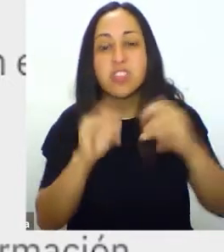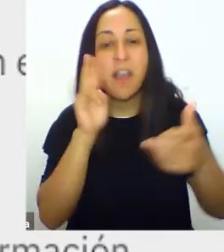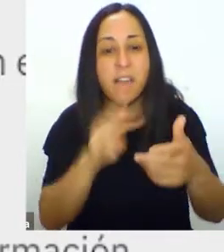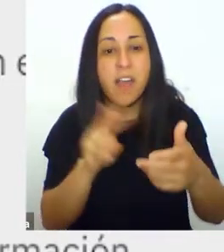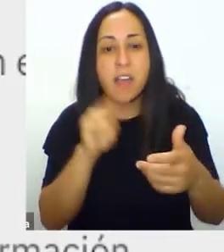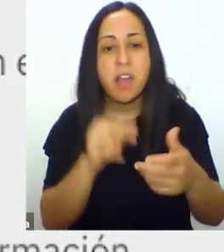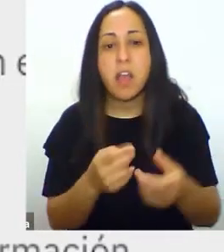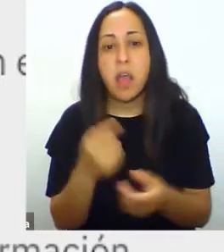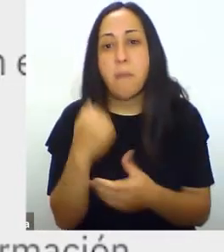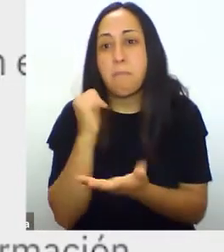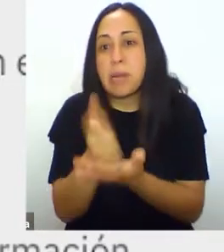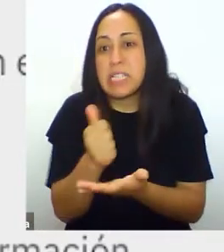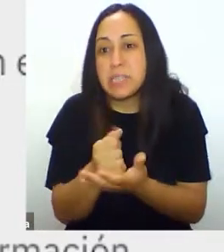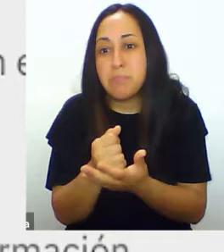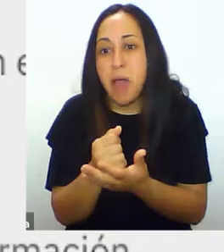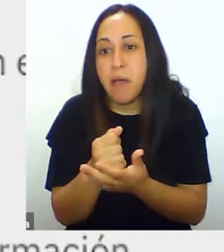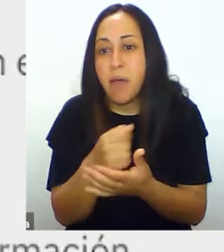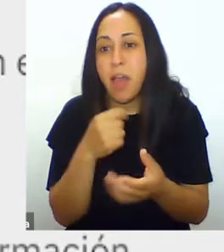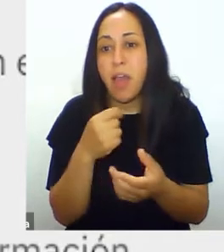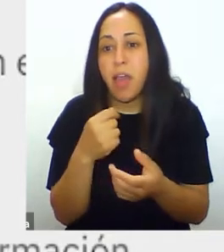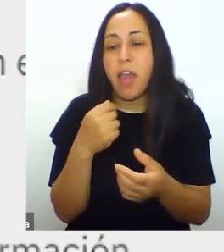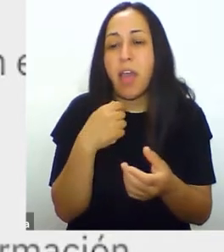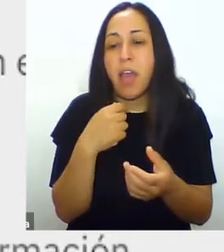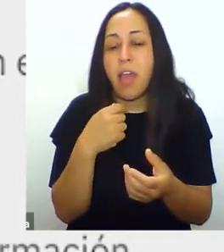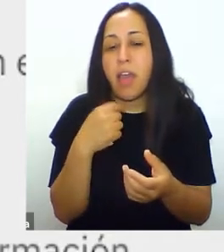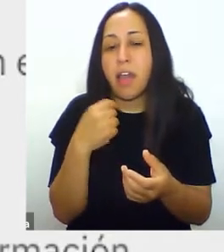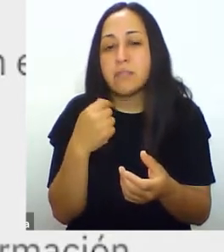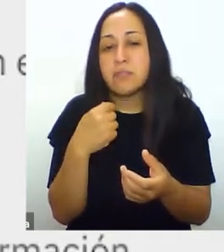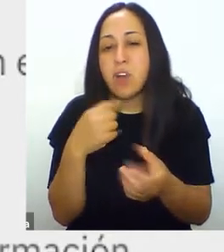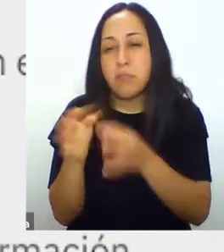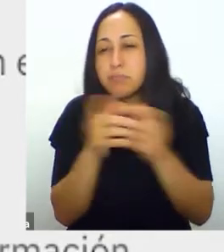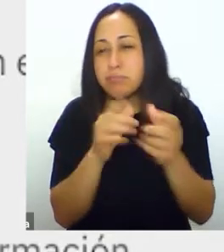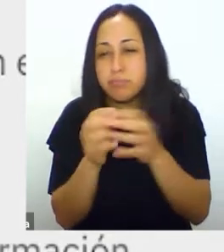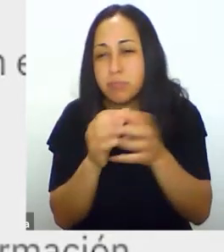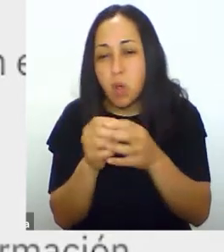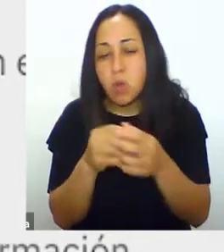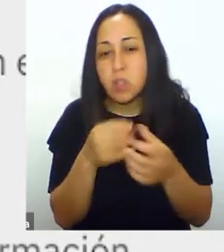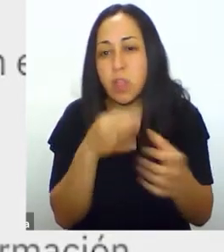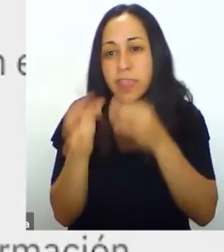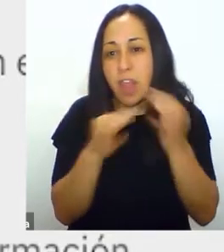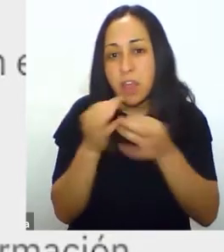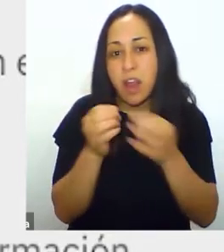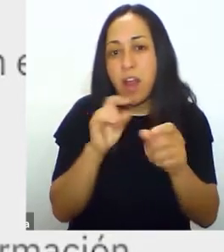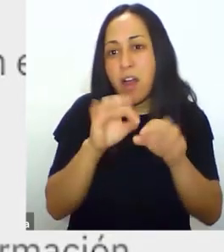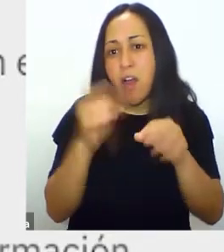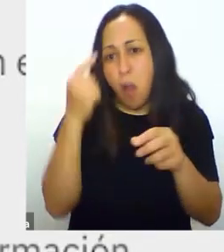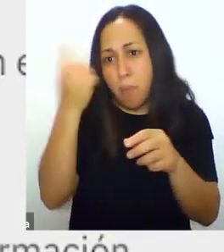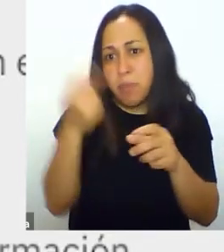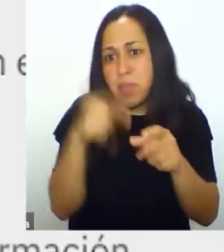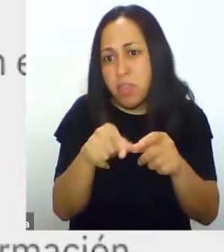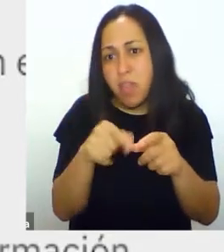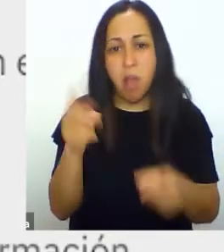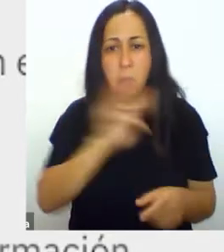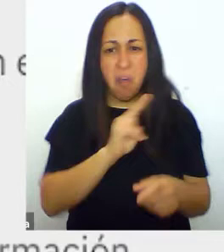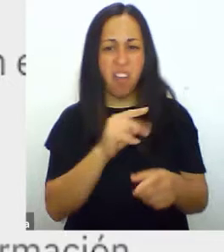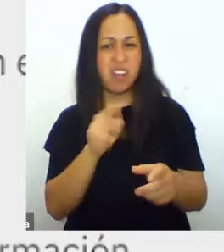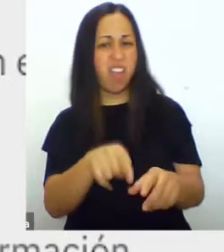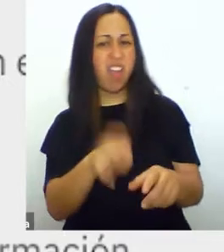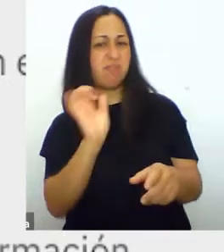en varias discusiones al respecto, pero no se sintió bienvenida en el espacio, ya que minimizaban sus opiniones por ser